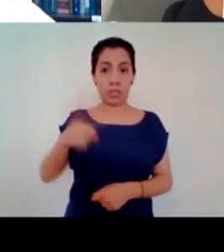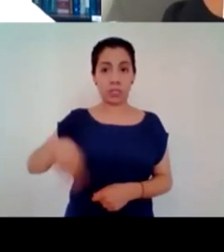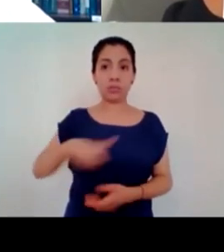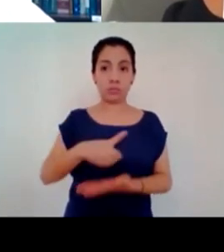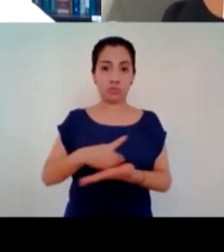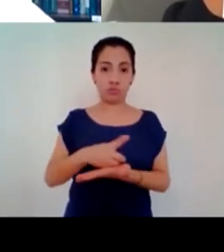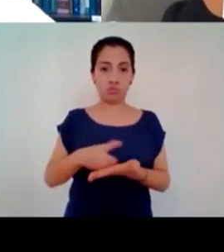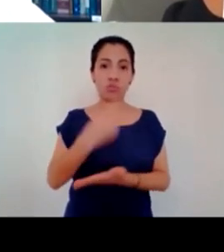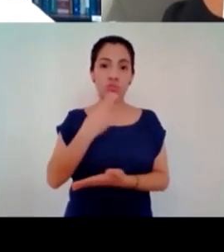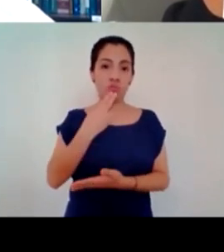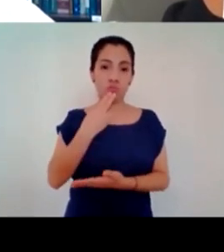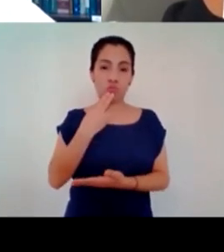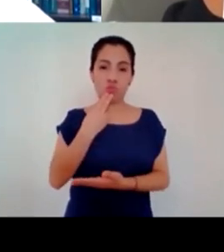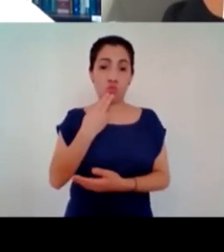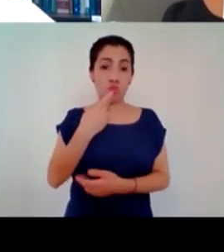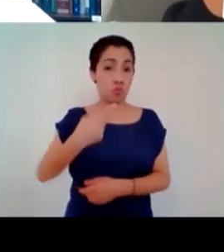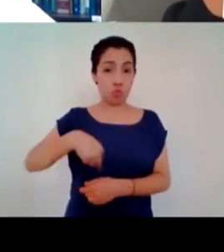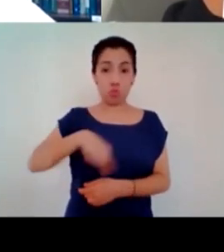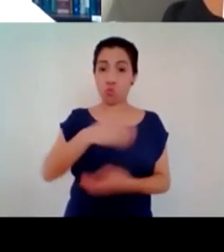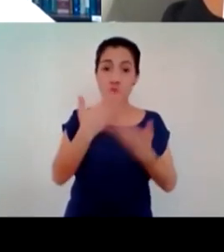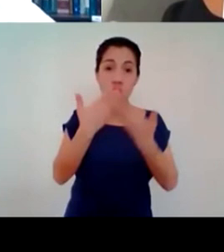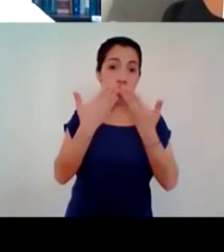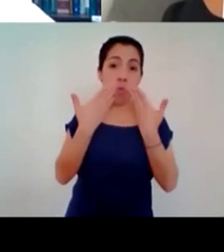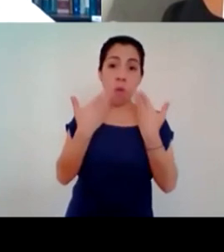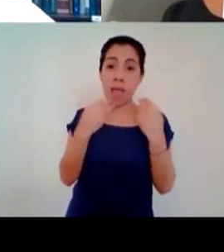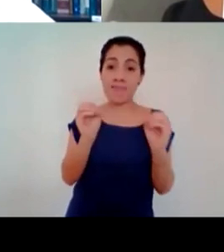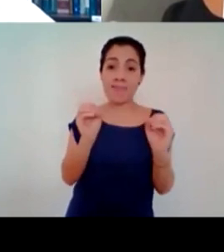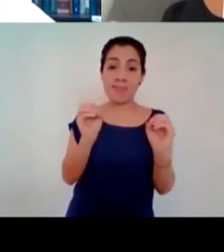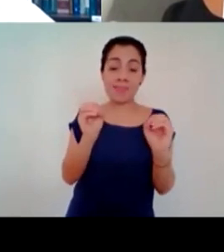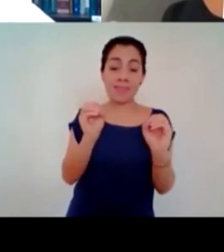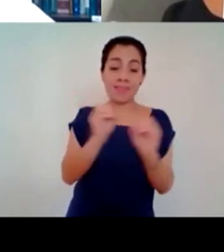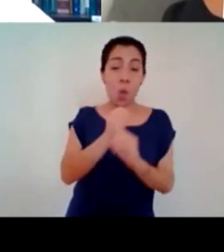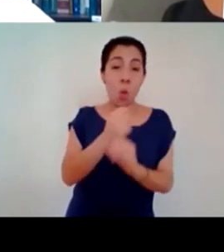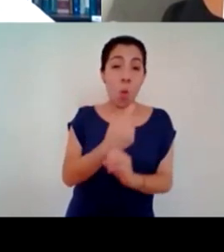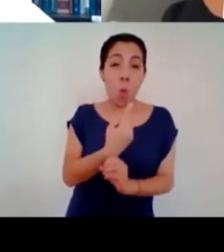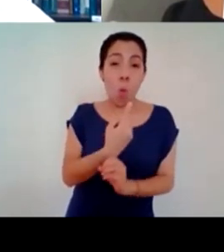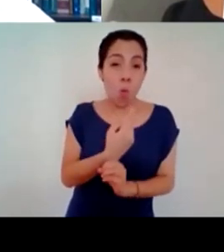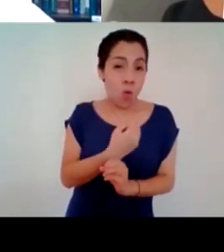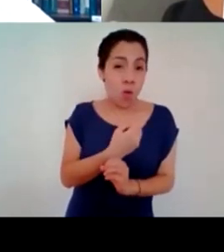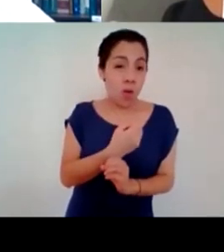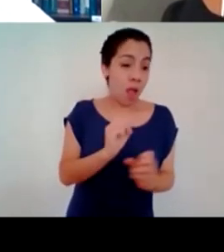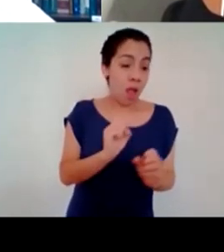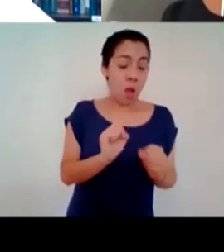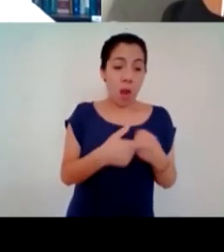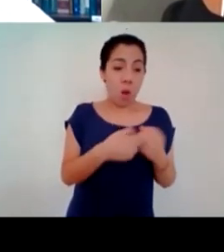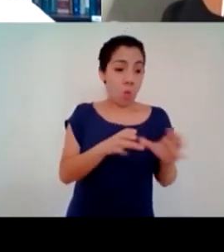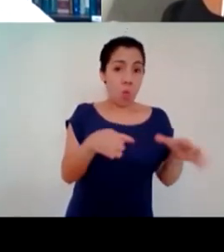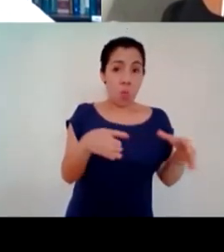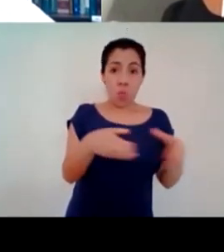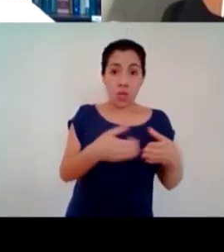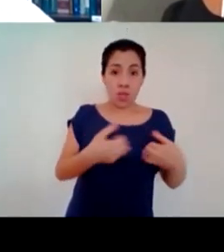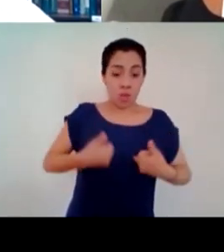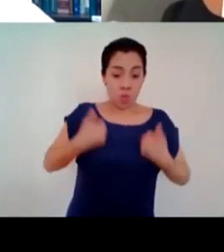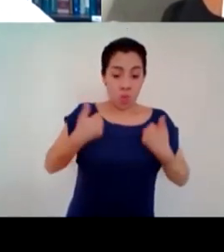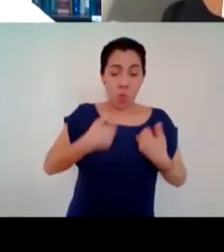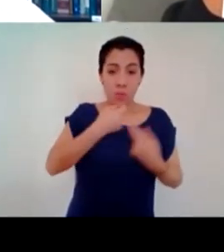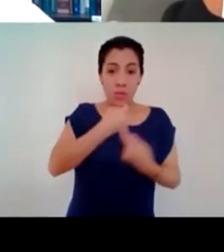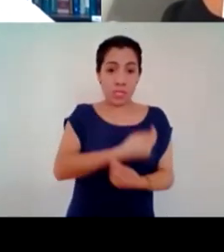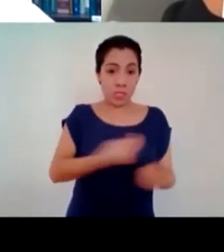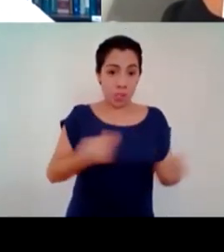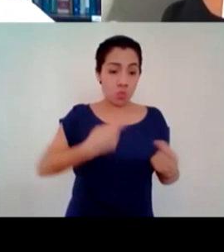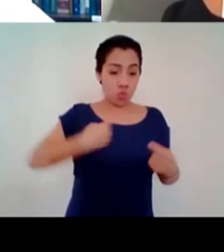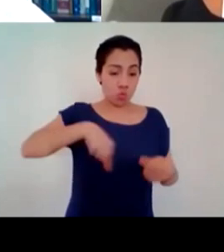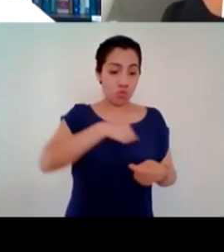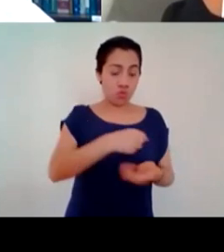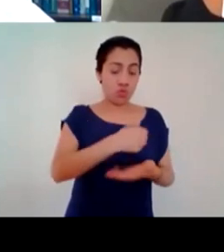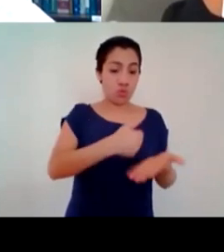un solo caso de un adolescente en tratamiento, en una comunidad de tratamiento, y trabajamos Ciudad de México, Estado de México y Nuevo